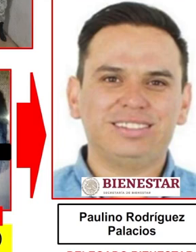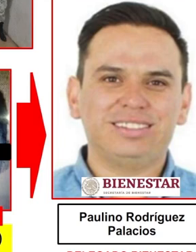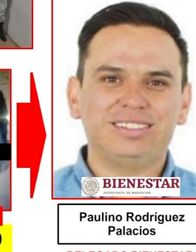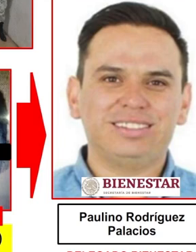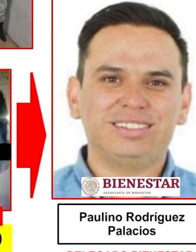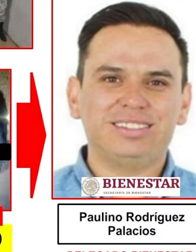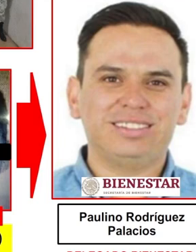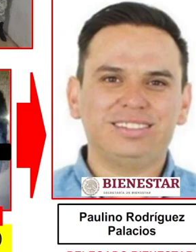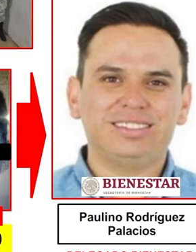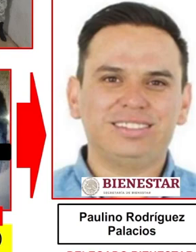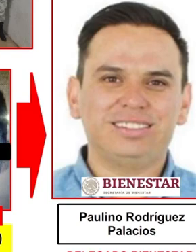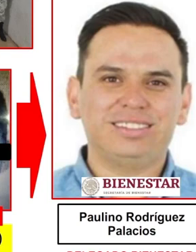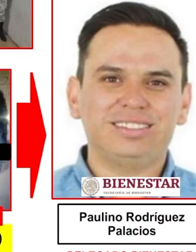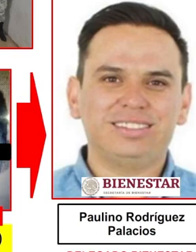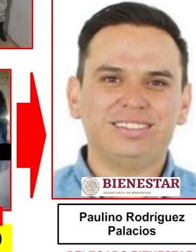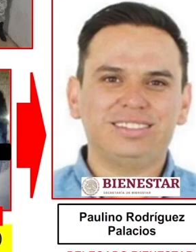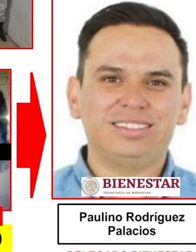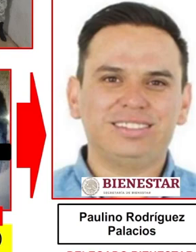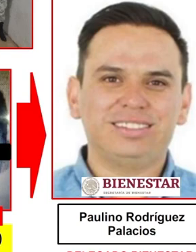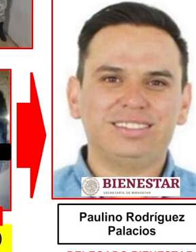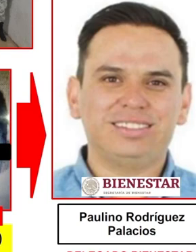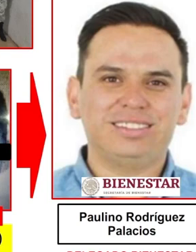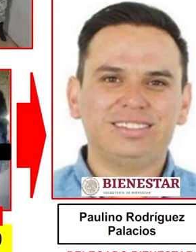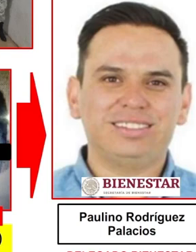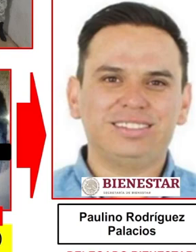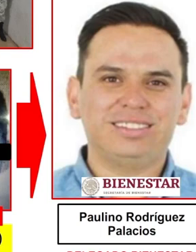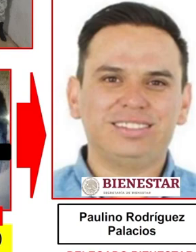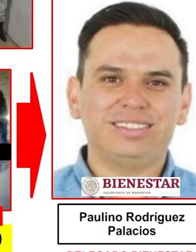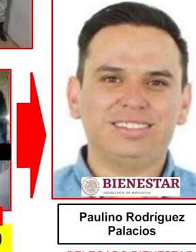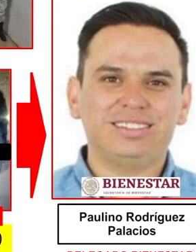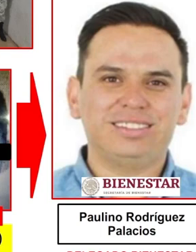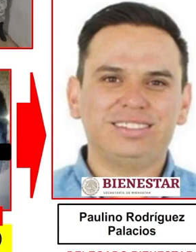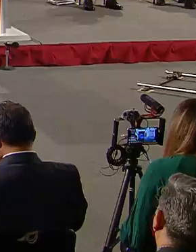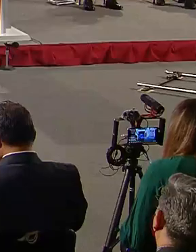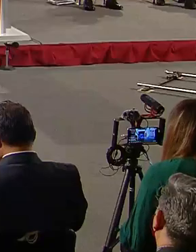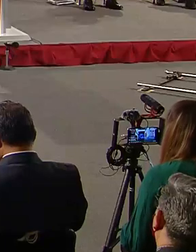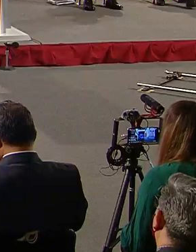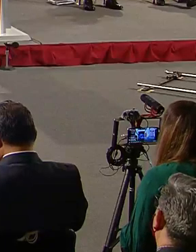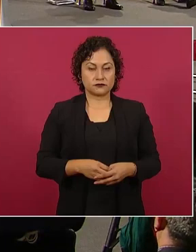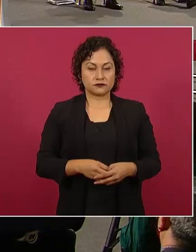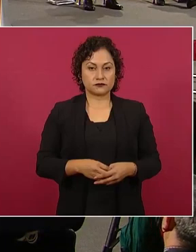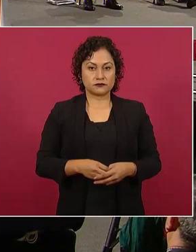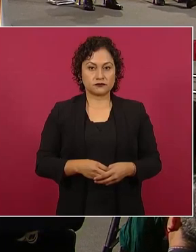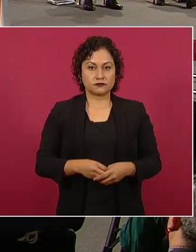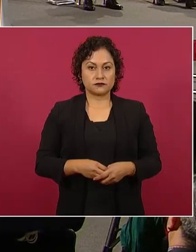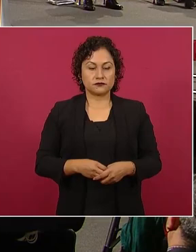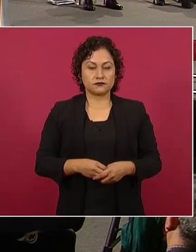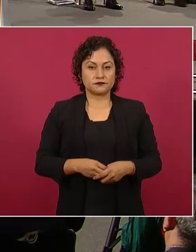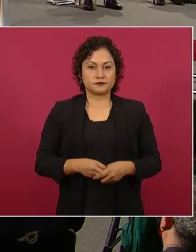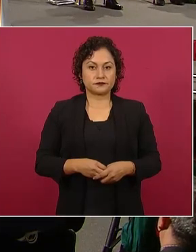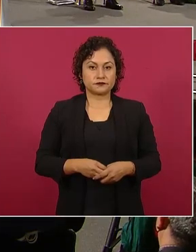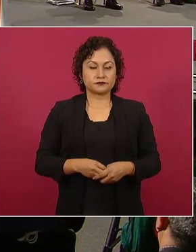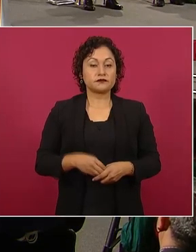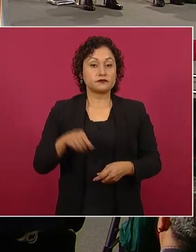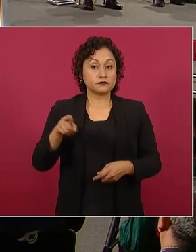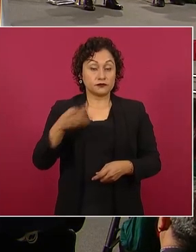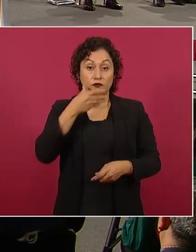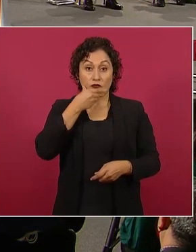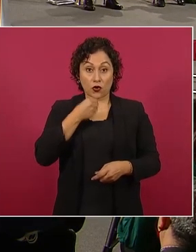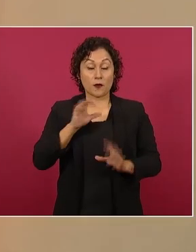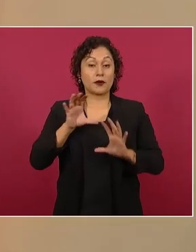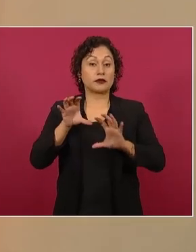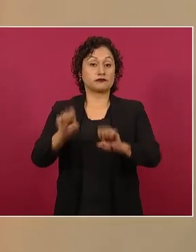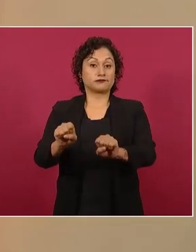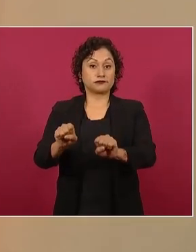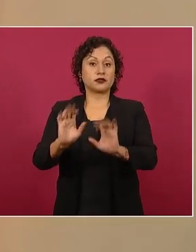Buenaventura, Chihuahua y que fue asesinado el año pasado. También este individuo ya detenido fue detenido